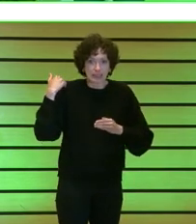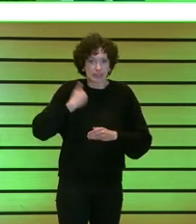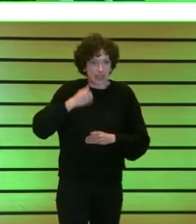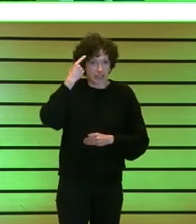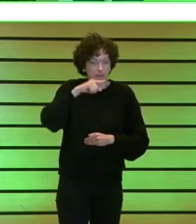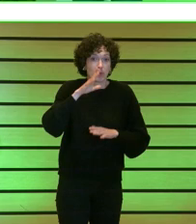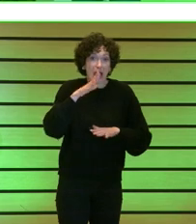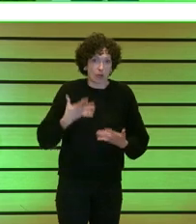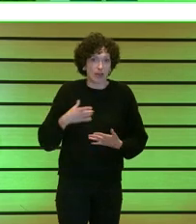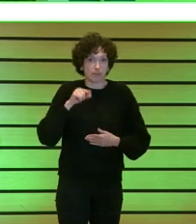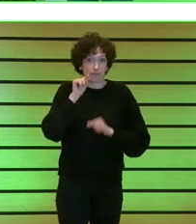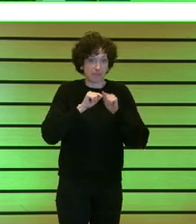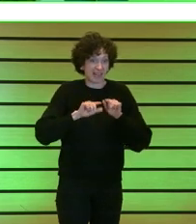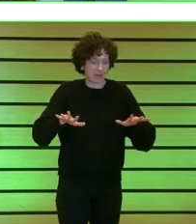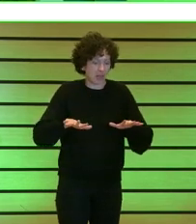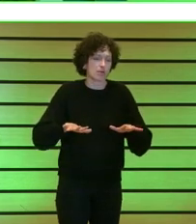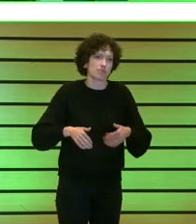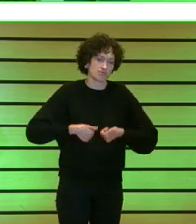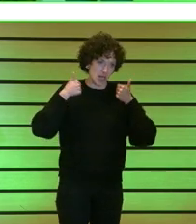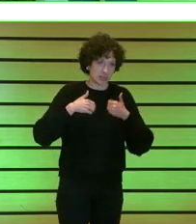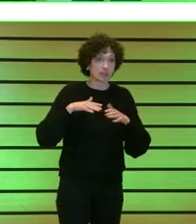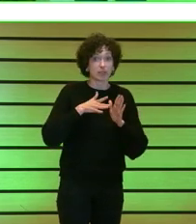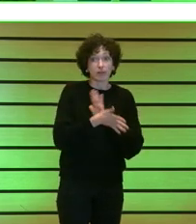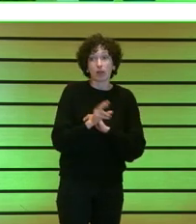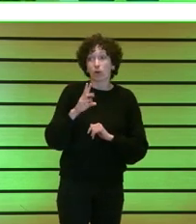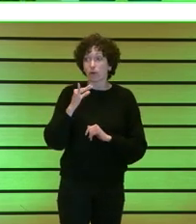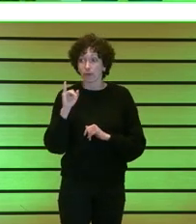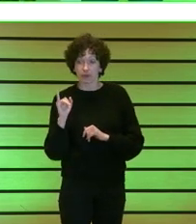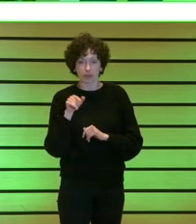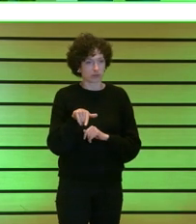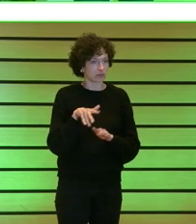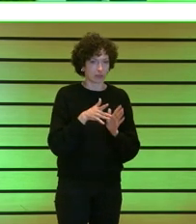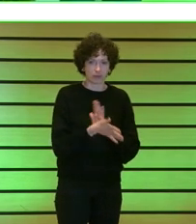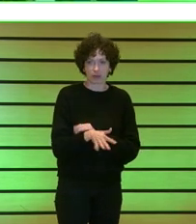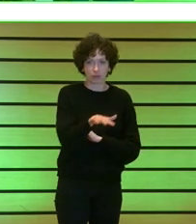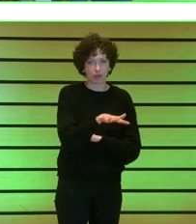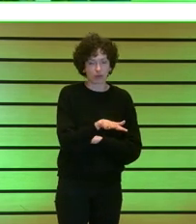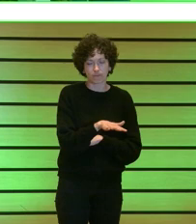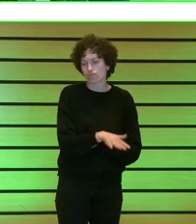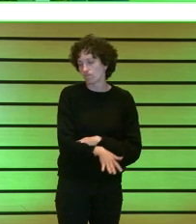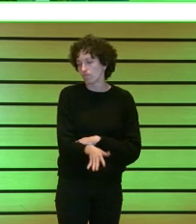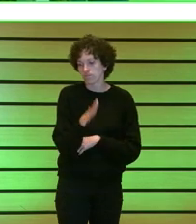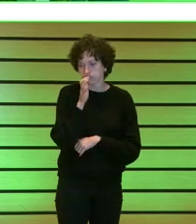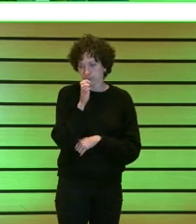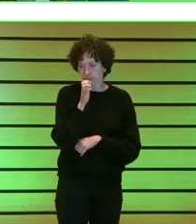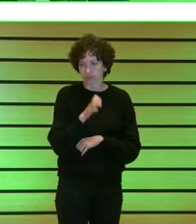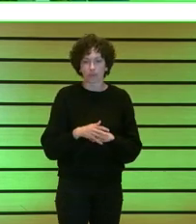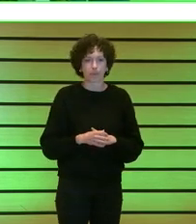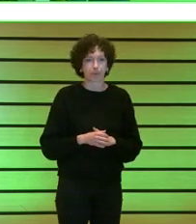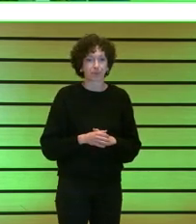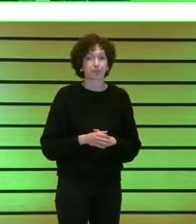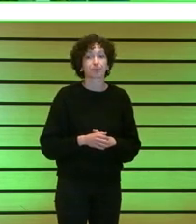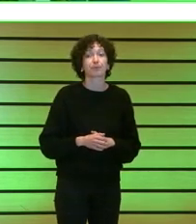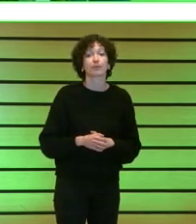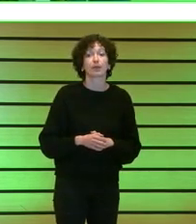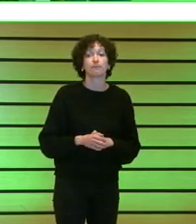aún más eso convierte las medidas de cuidados intensivos en un infierno Cuál es la idea de que